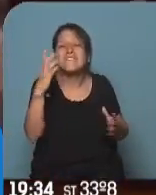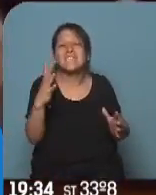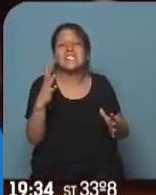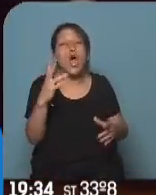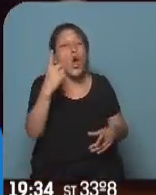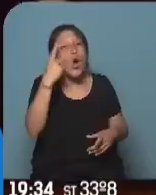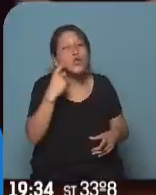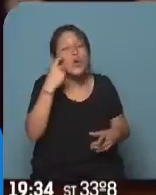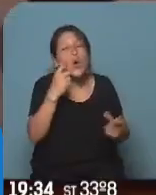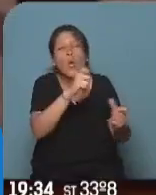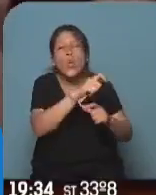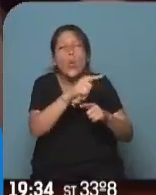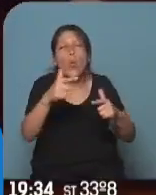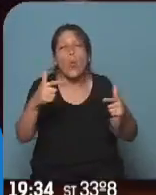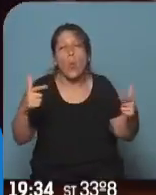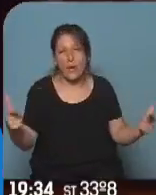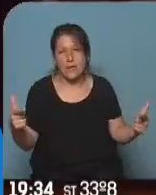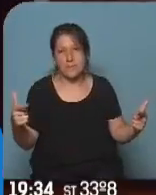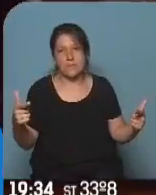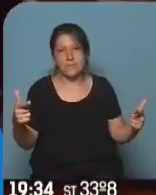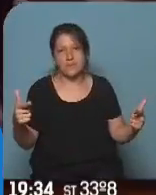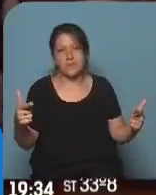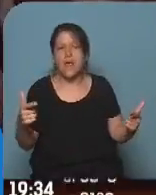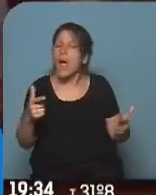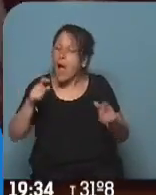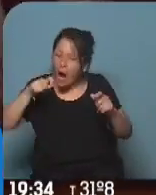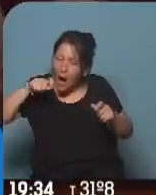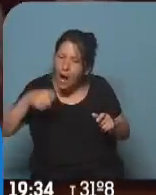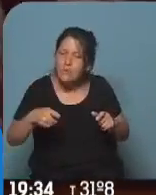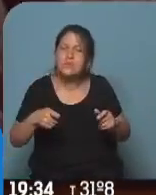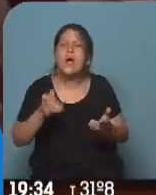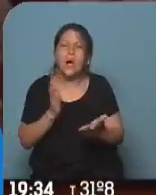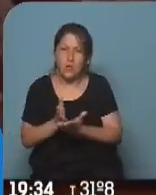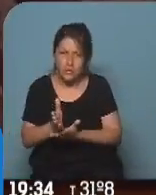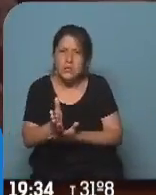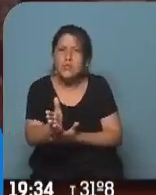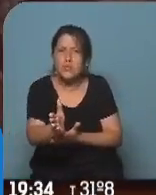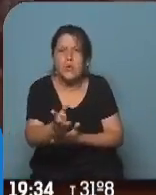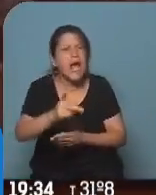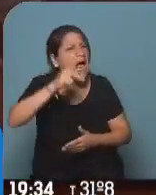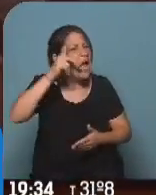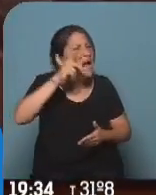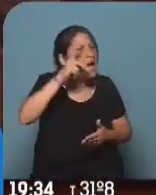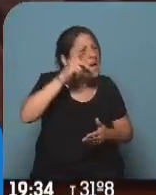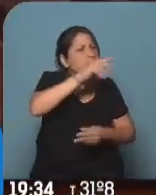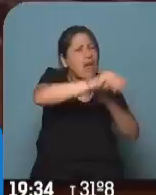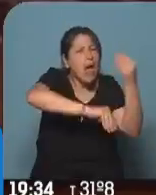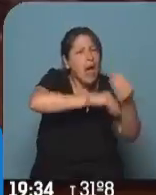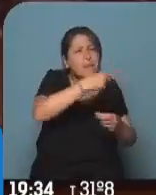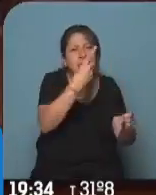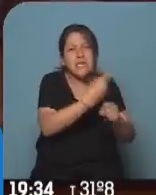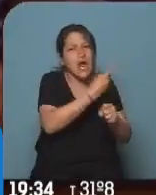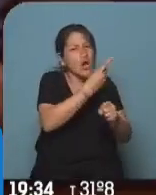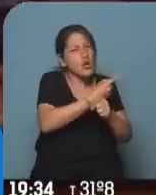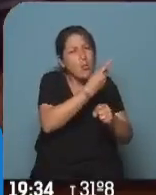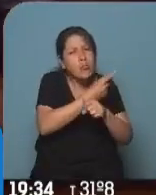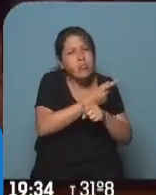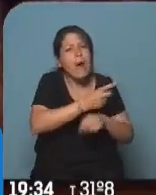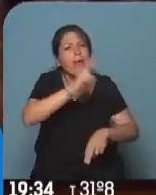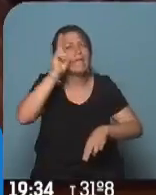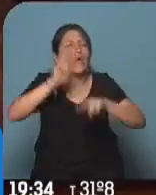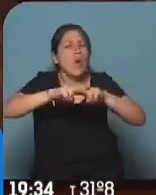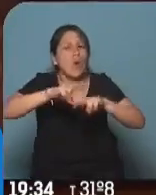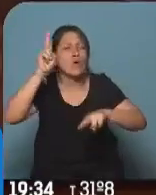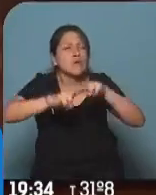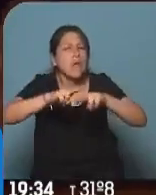de la posibilidad de dejar de un lado la causa por parte del kirchnerismo. Más allá de las maniobras para entorpecer y torpedear